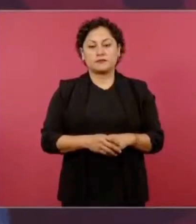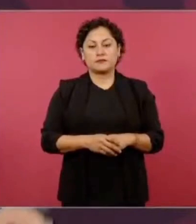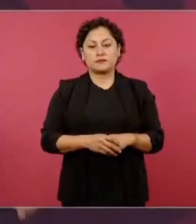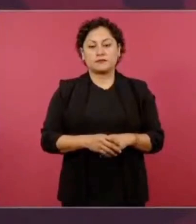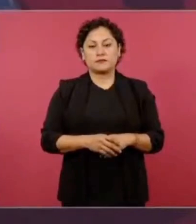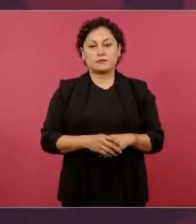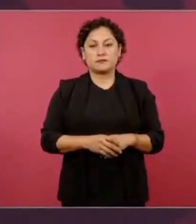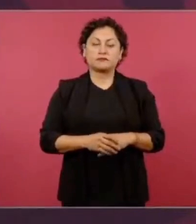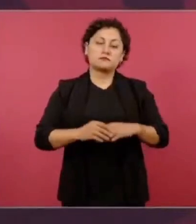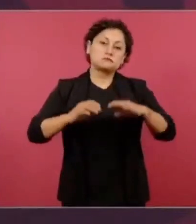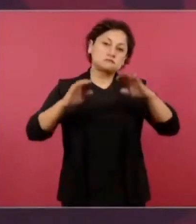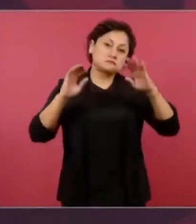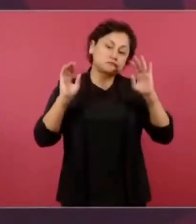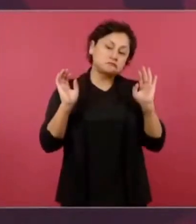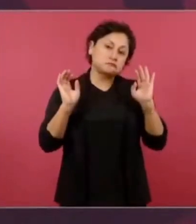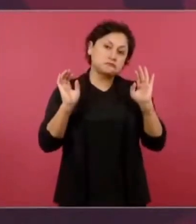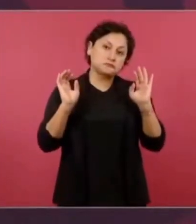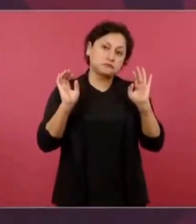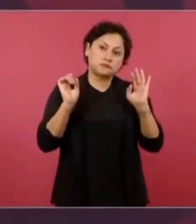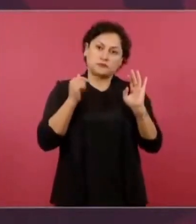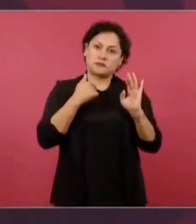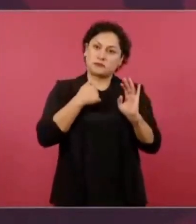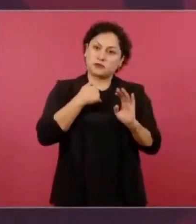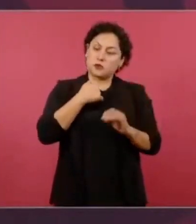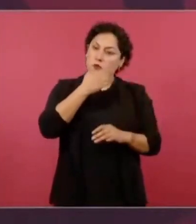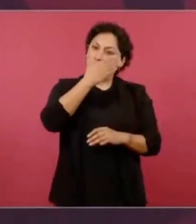No sé si por eso es que están viviendo allá en España,